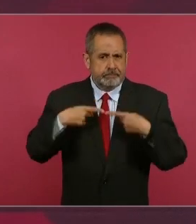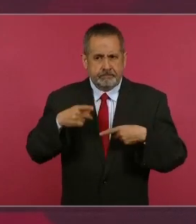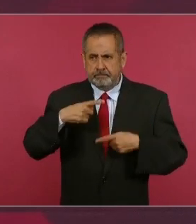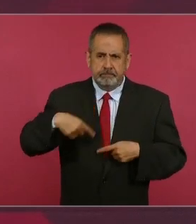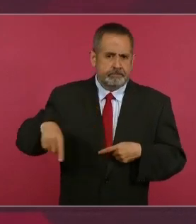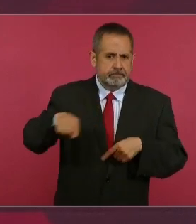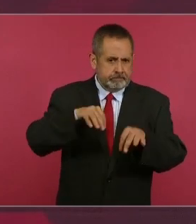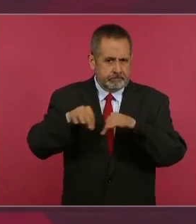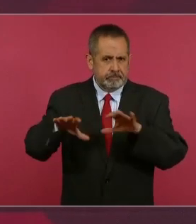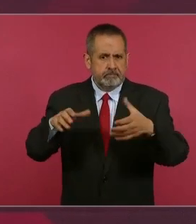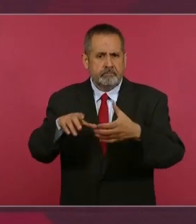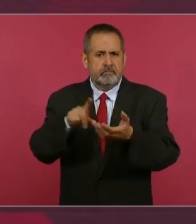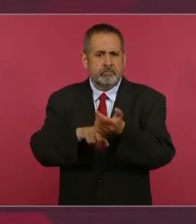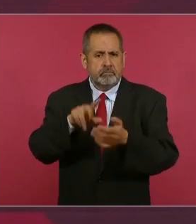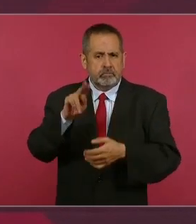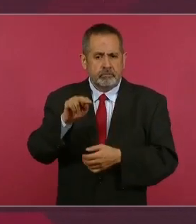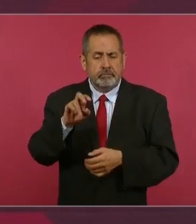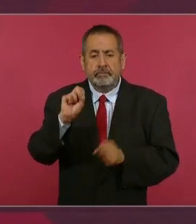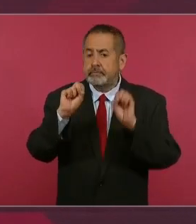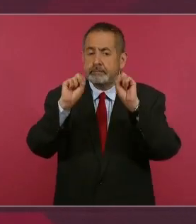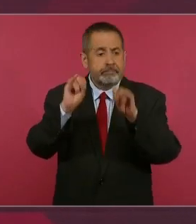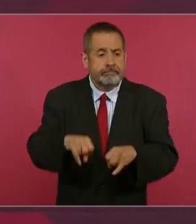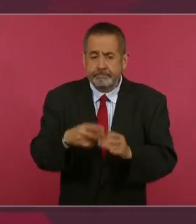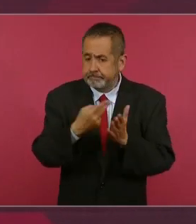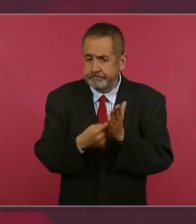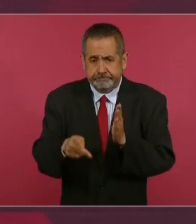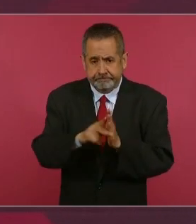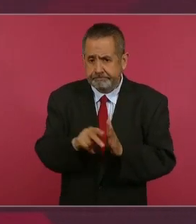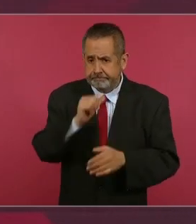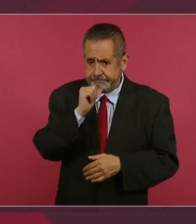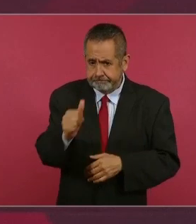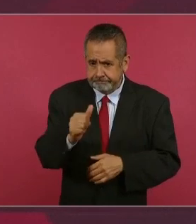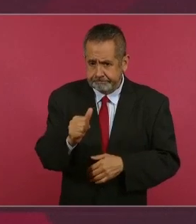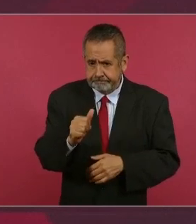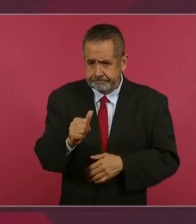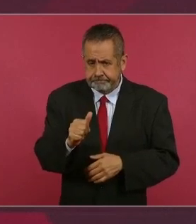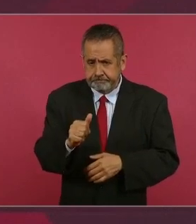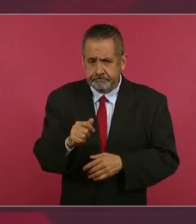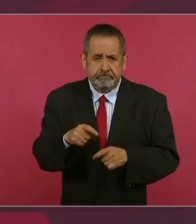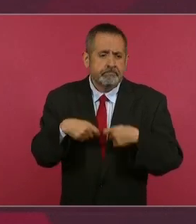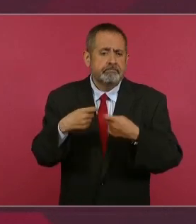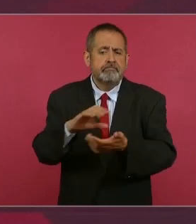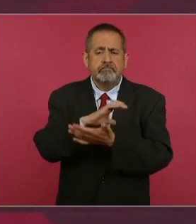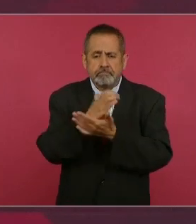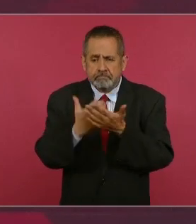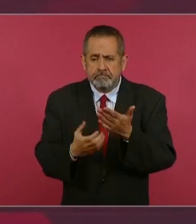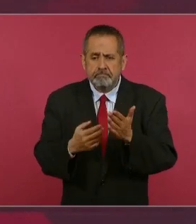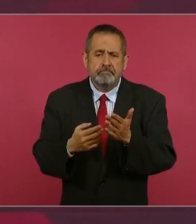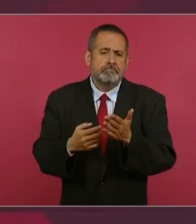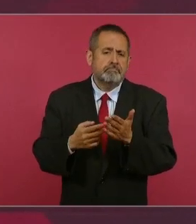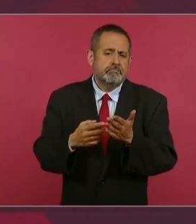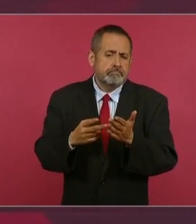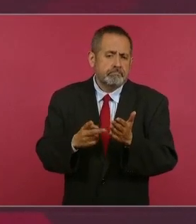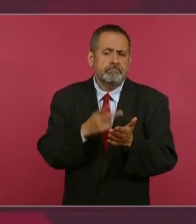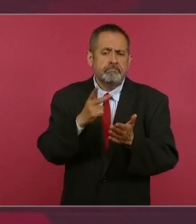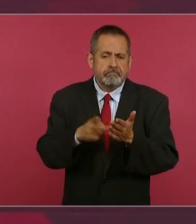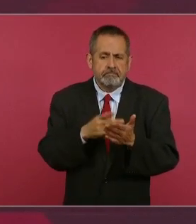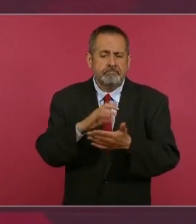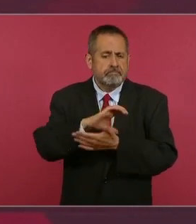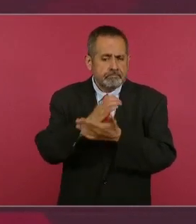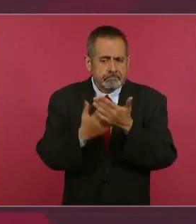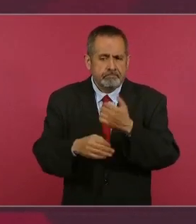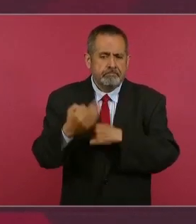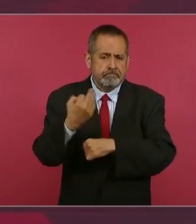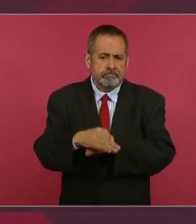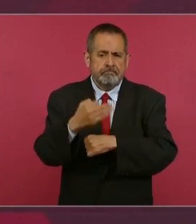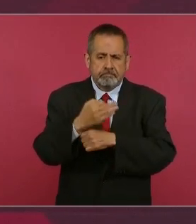salud sin bases. Es decir, se les contrataba de manera eventual.